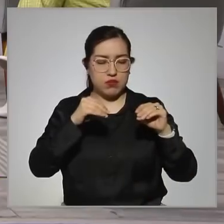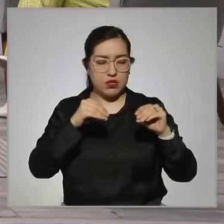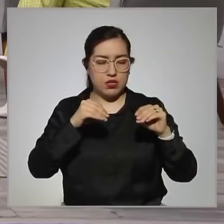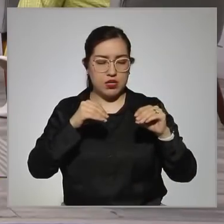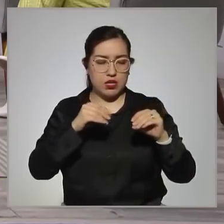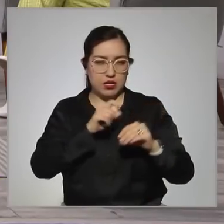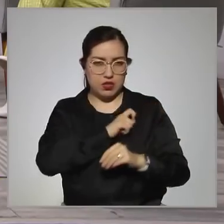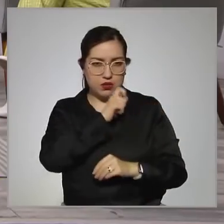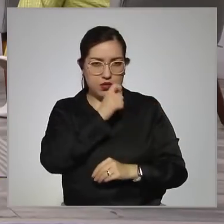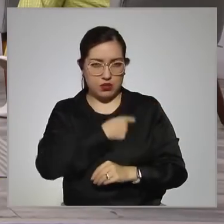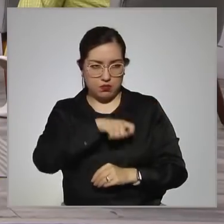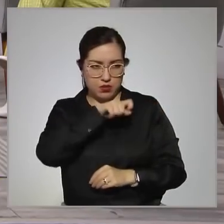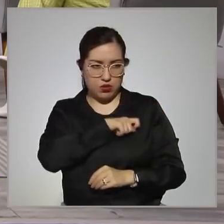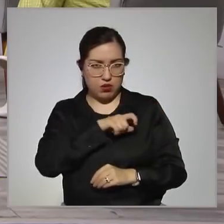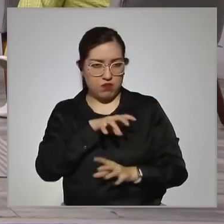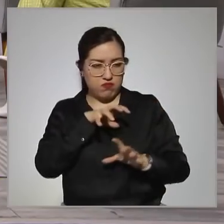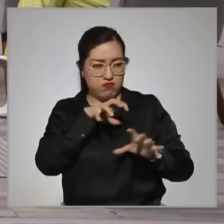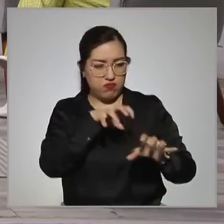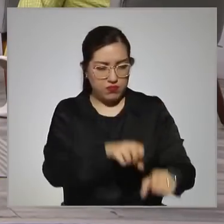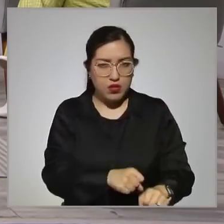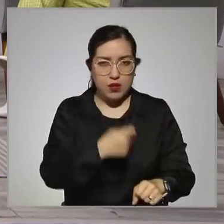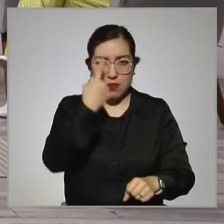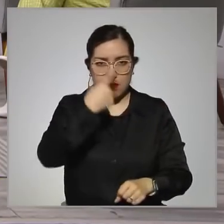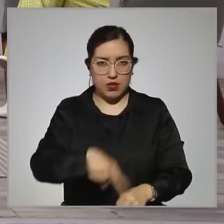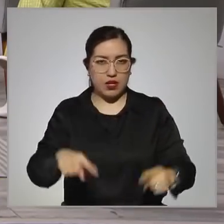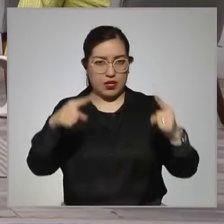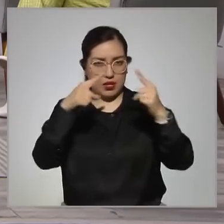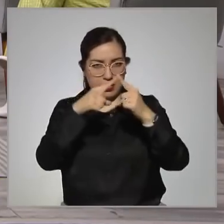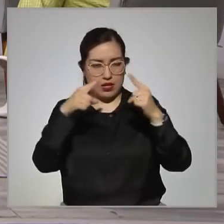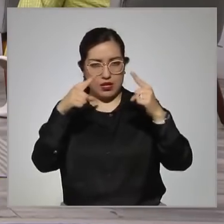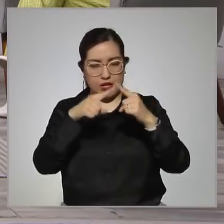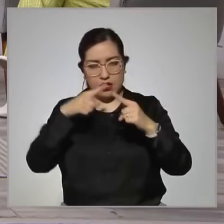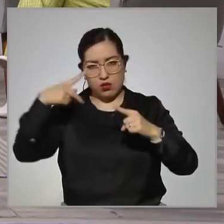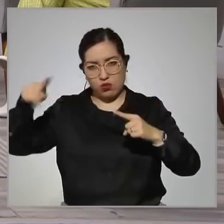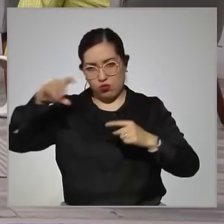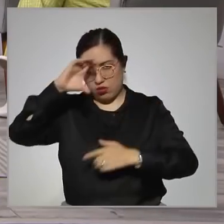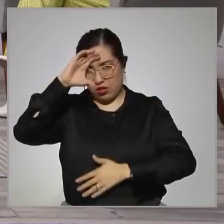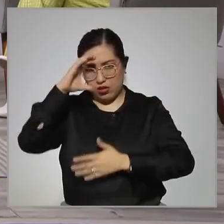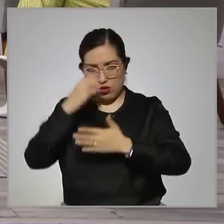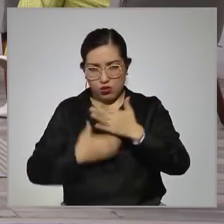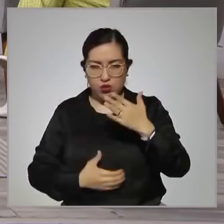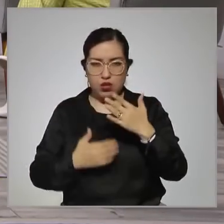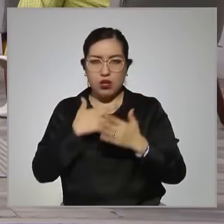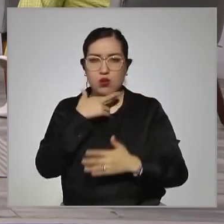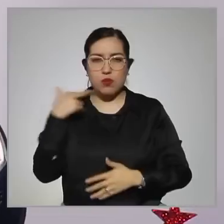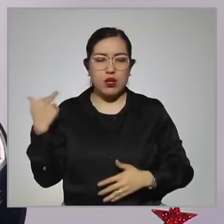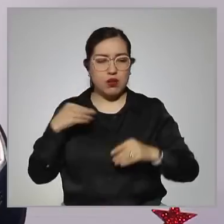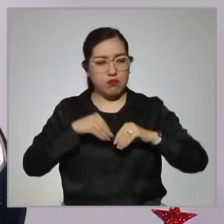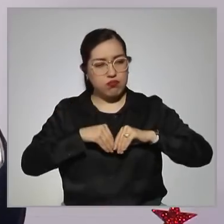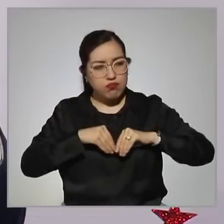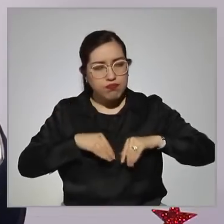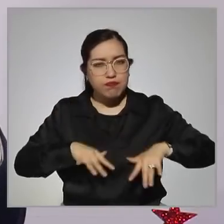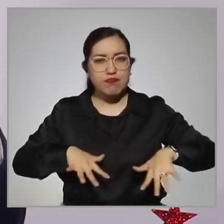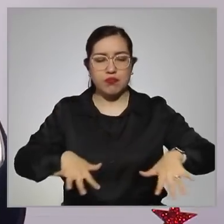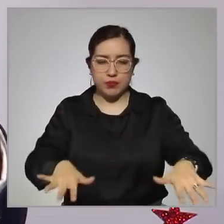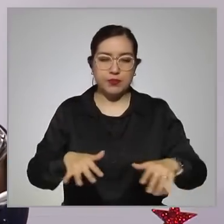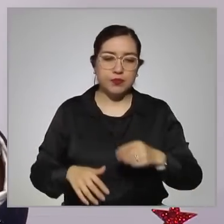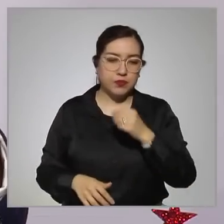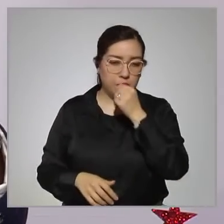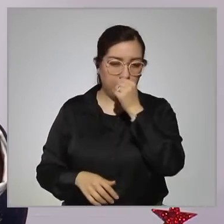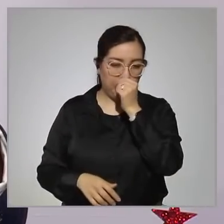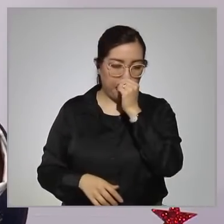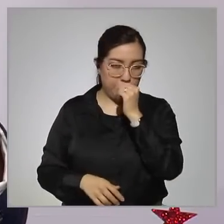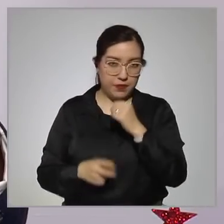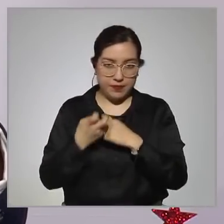a implantar la religión cristiana, ¿sí? Como una forma de civilización, entre comillas, ¿no? Y cómo se